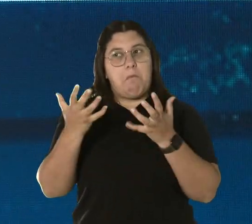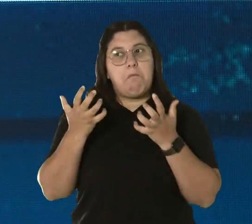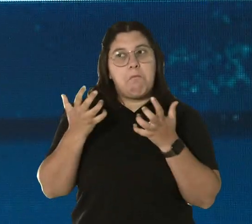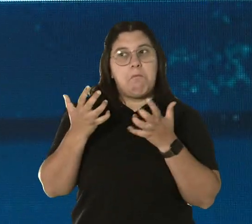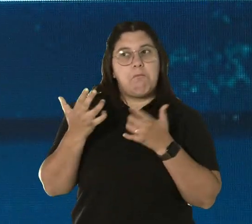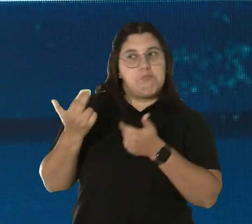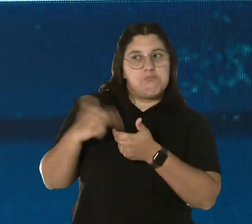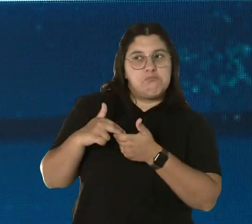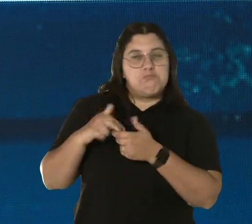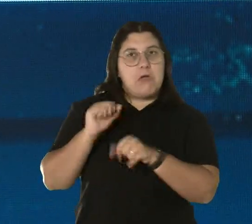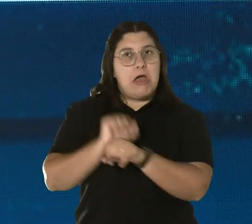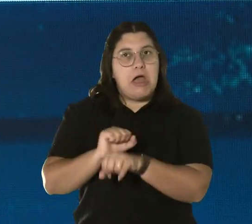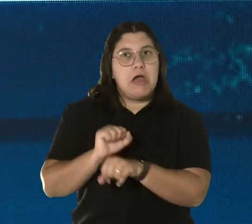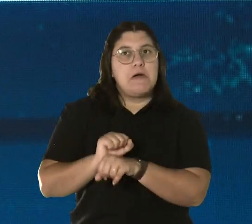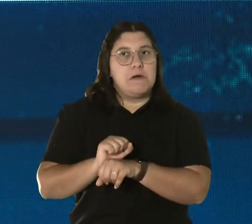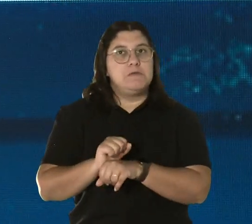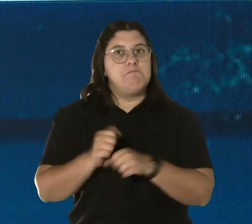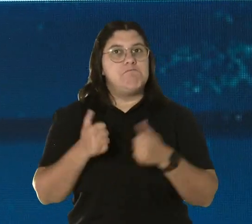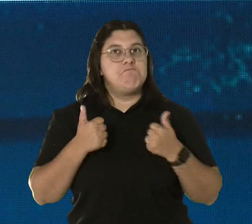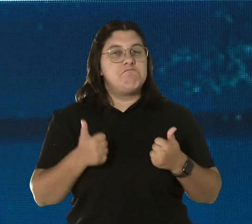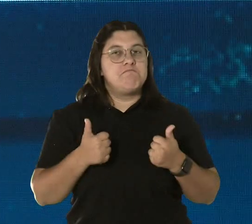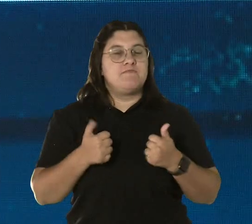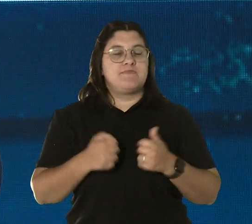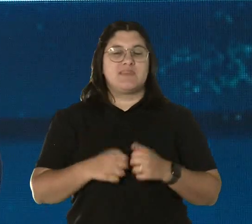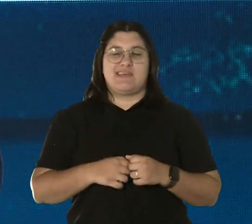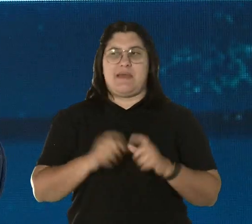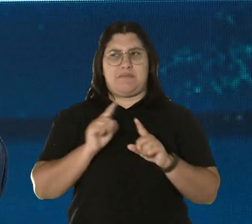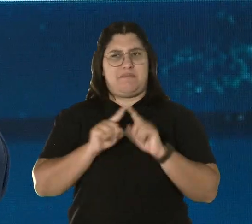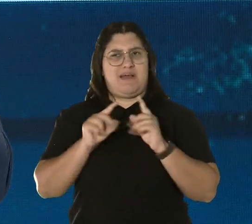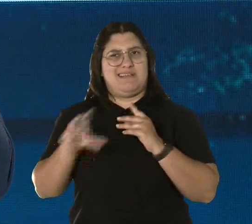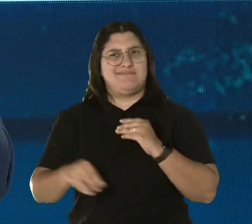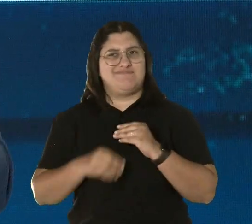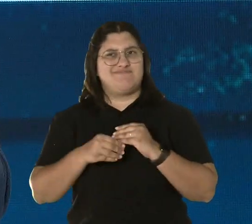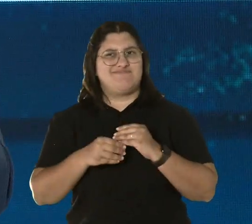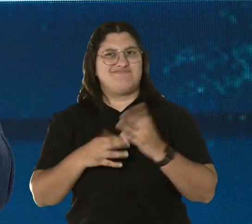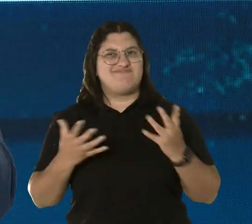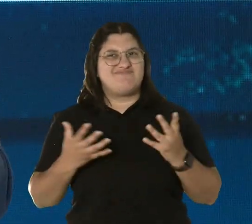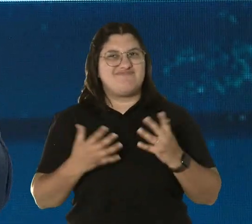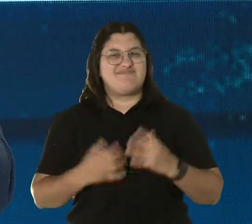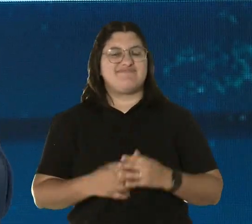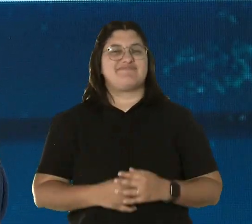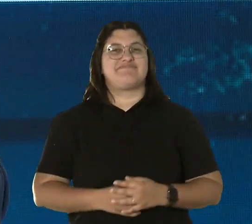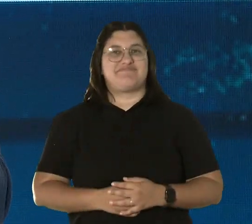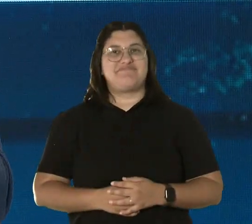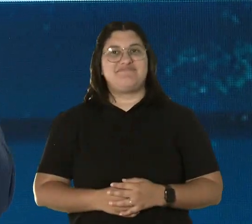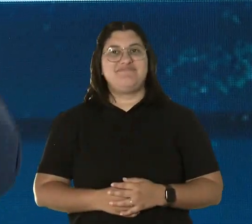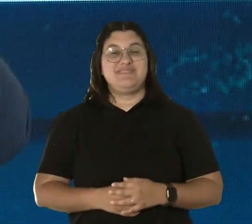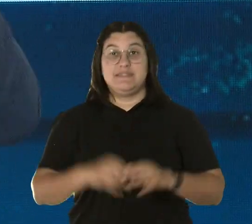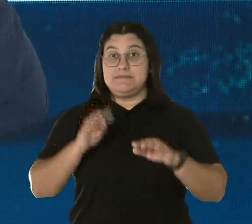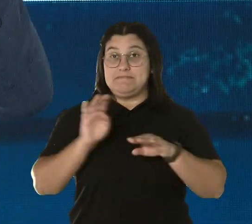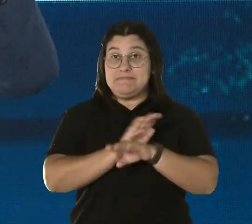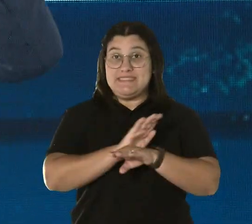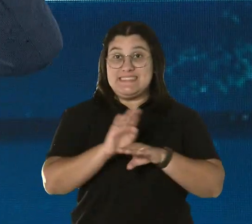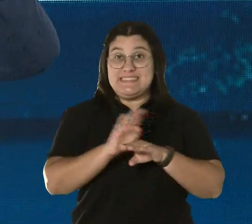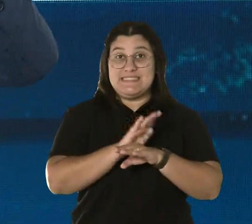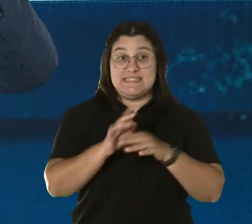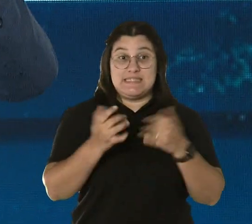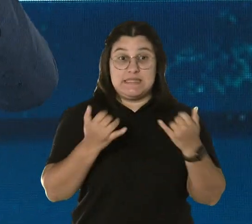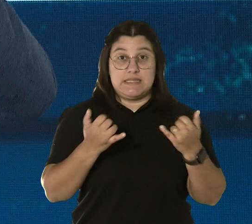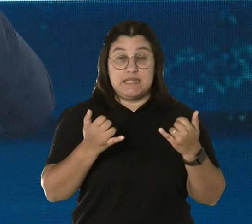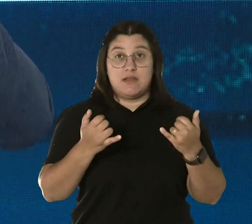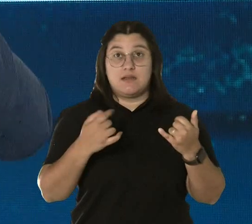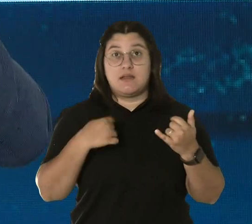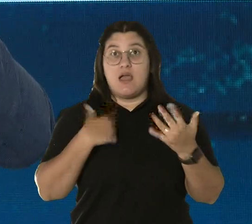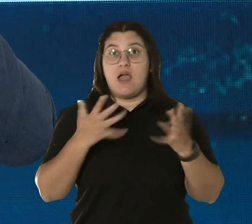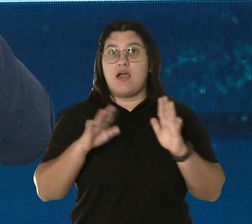más que insertándose a trabajar, es que el hacer negocios aquí está llegando a un nivel